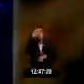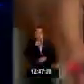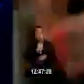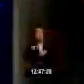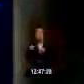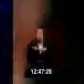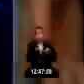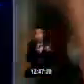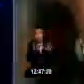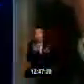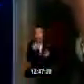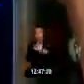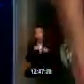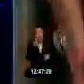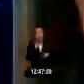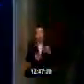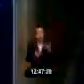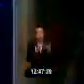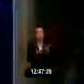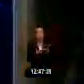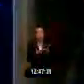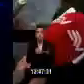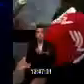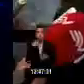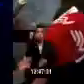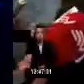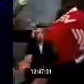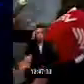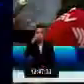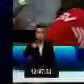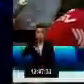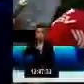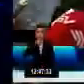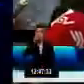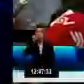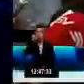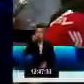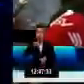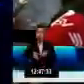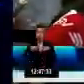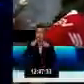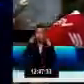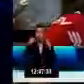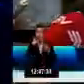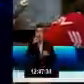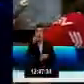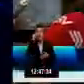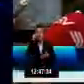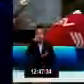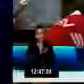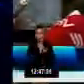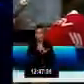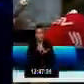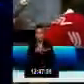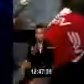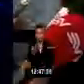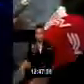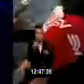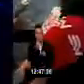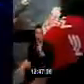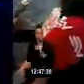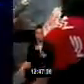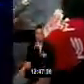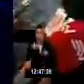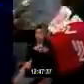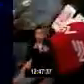decisión en conjunto hay quienes ya plantean su postura nosotros no podemos pronunciarnos sobre algo que todavía no hemos visto lo que sí obviamente creo que